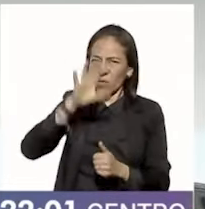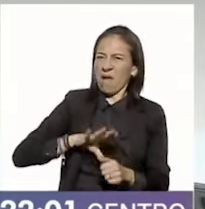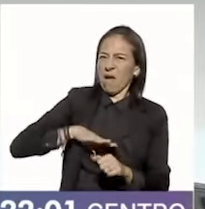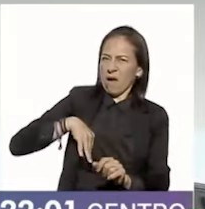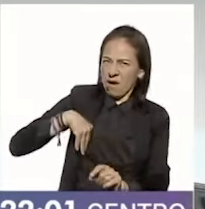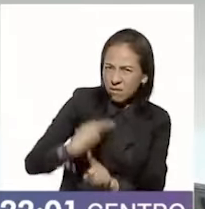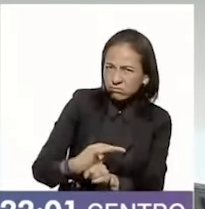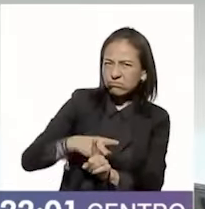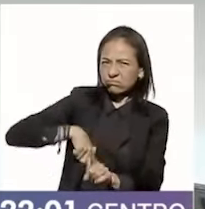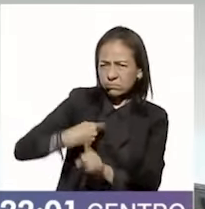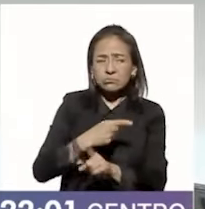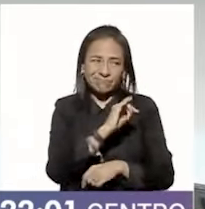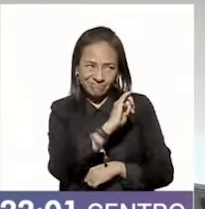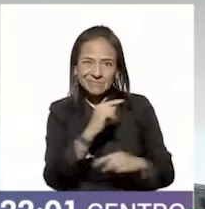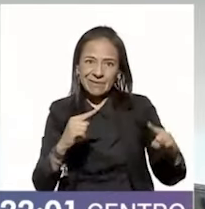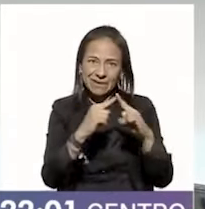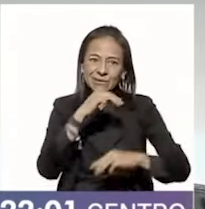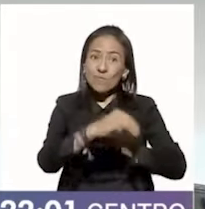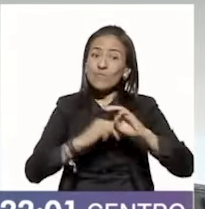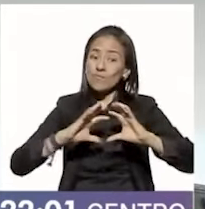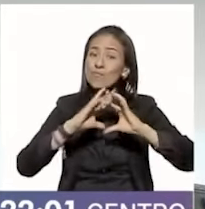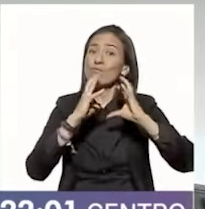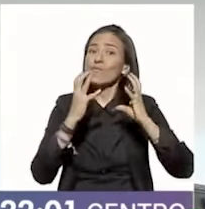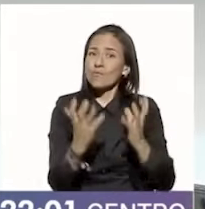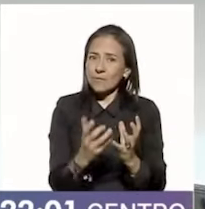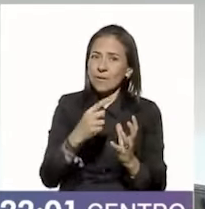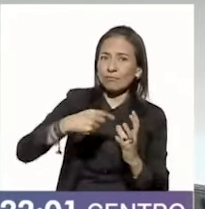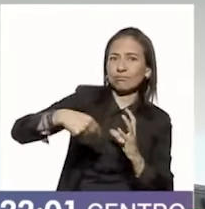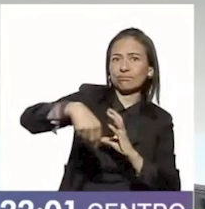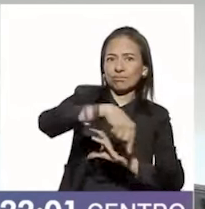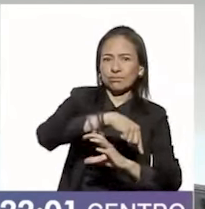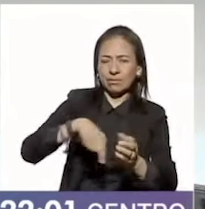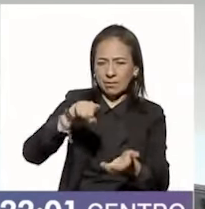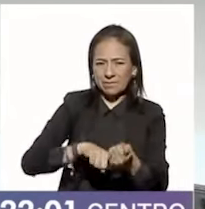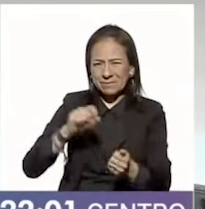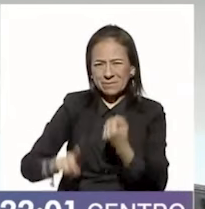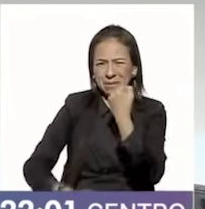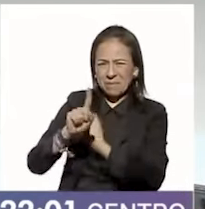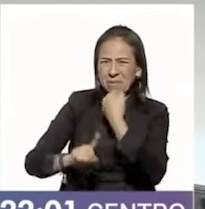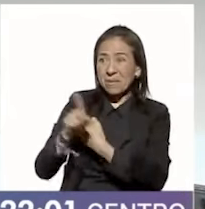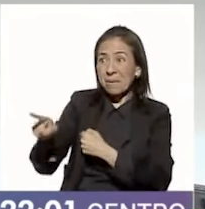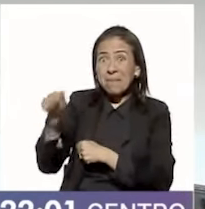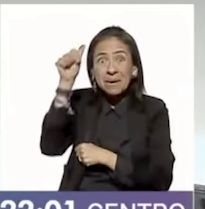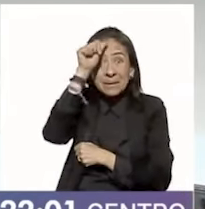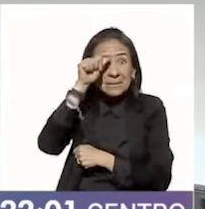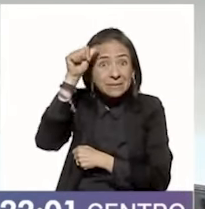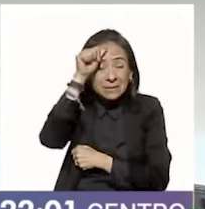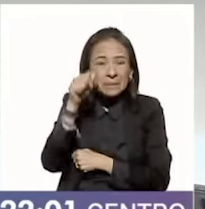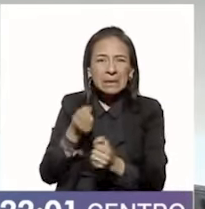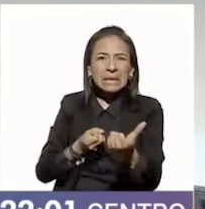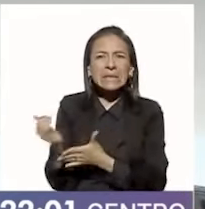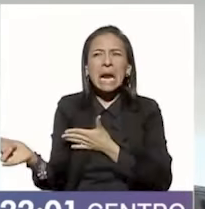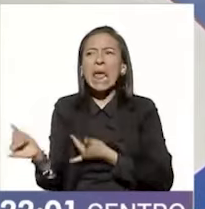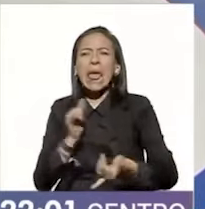mundial. Sí, claro. Y ya en localmente, pues este escándalo del cura, si se fue de farra. Sí, ay, ¿no? Qué bonito. Entonces,